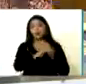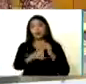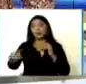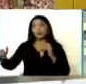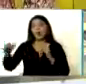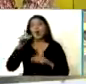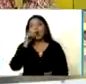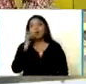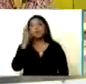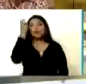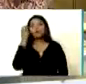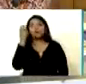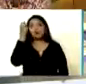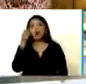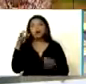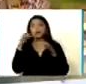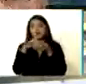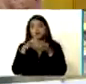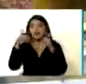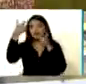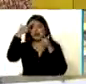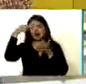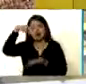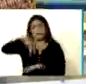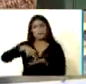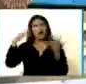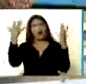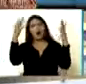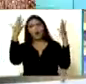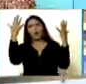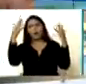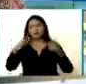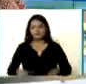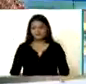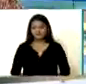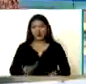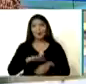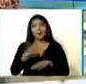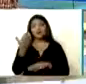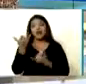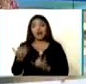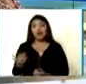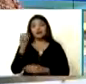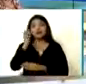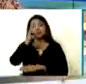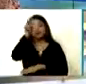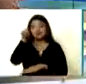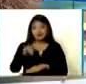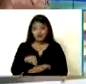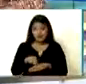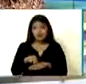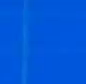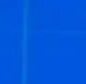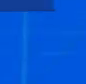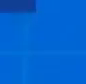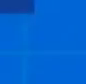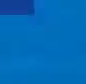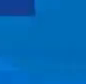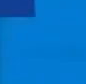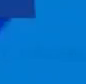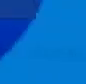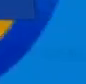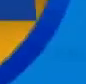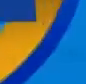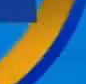Carreño, diputado del Bloque Patriótico, aplaudió de pie. Pero es que aplaude porque ahora la Asamblea Nacional entra por su carril legal.